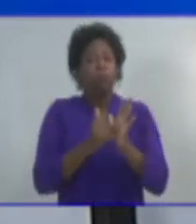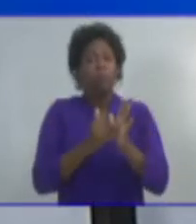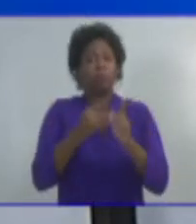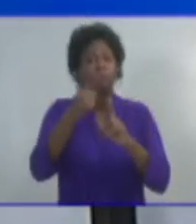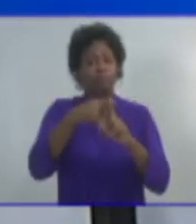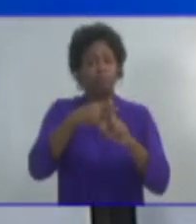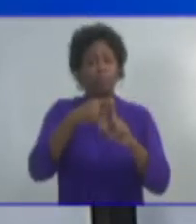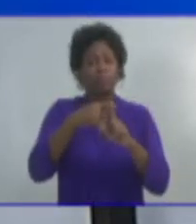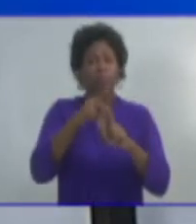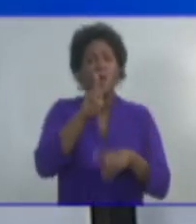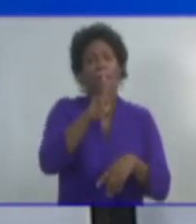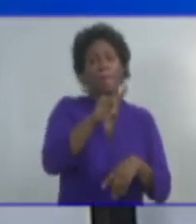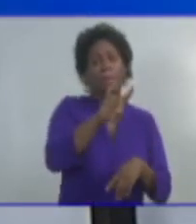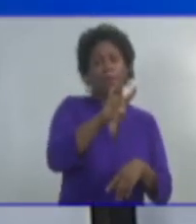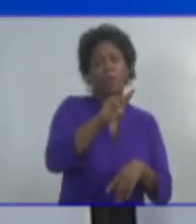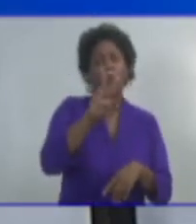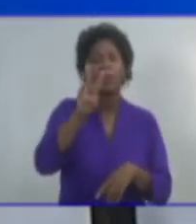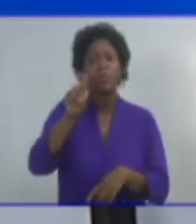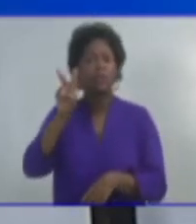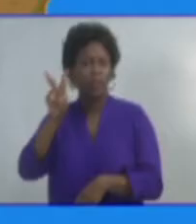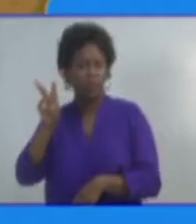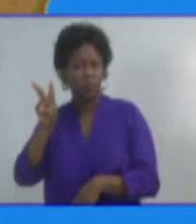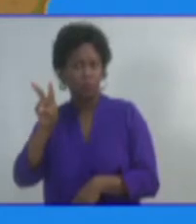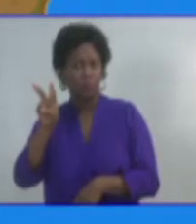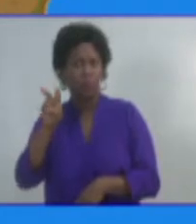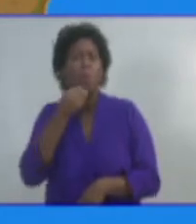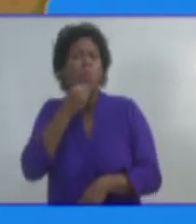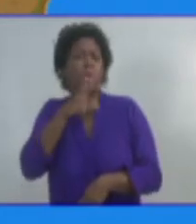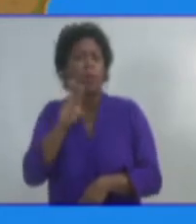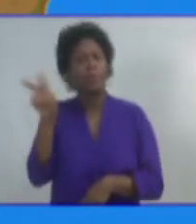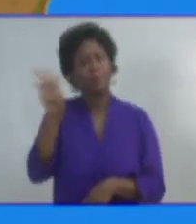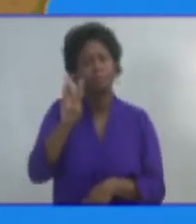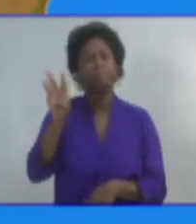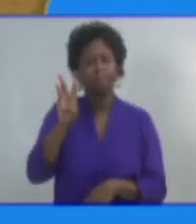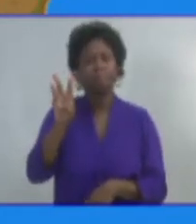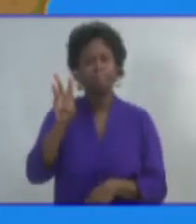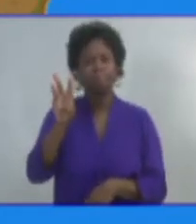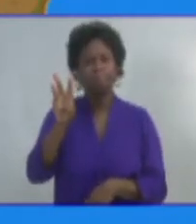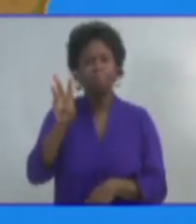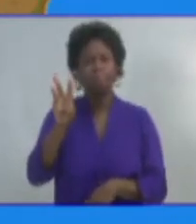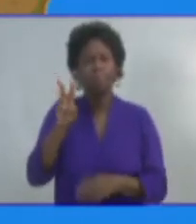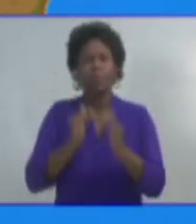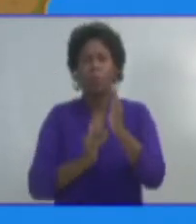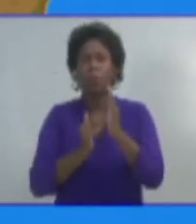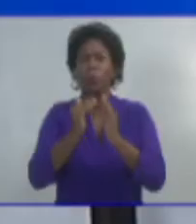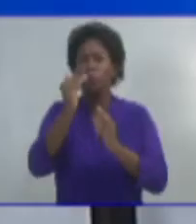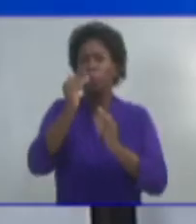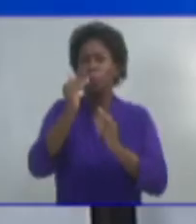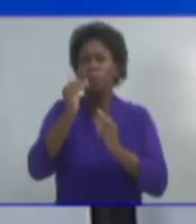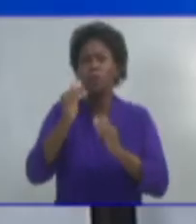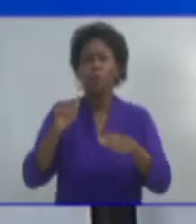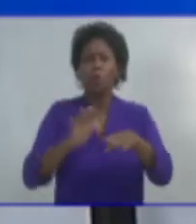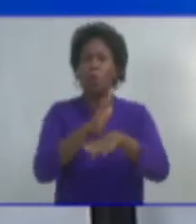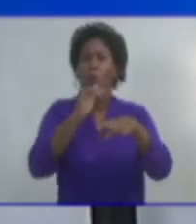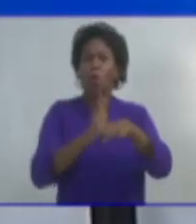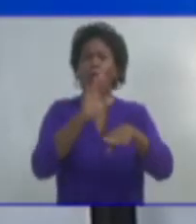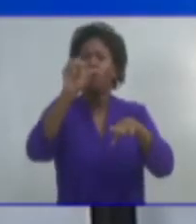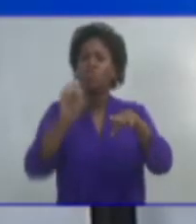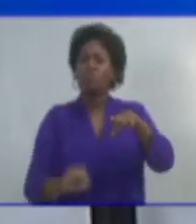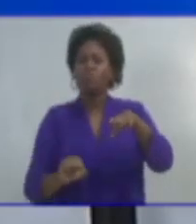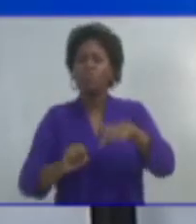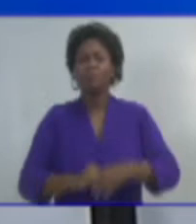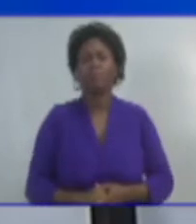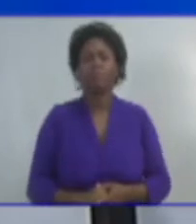los 29, 32 grados Celsius hasta 33 grados Celsius en el interior y franja costera sur. Los